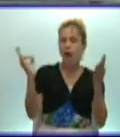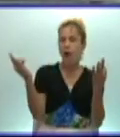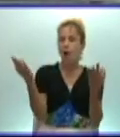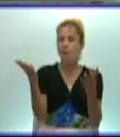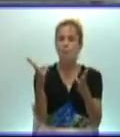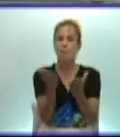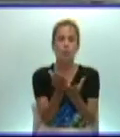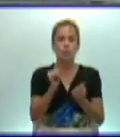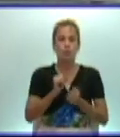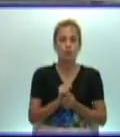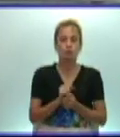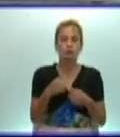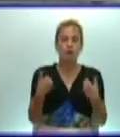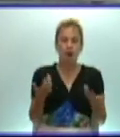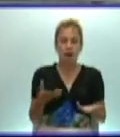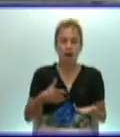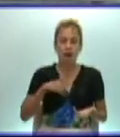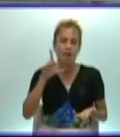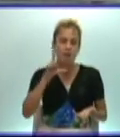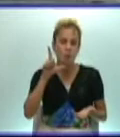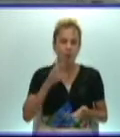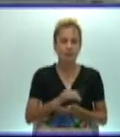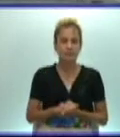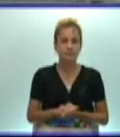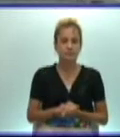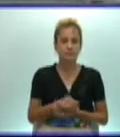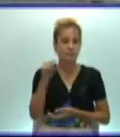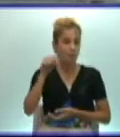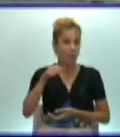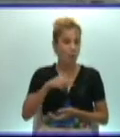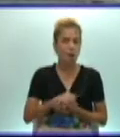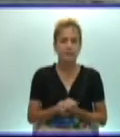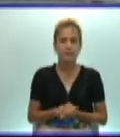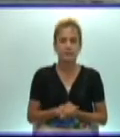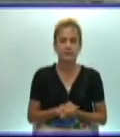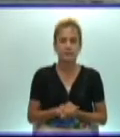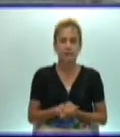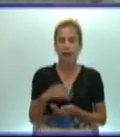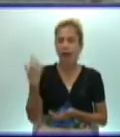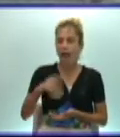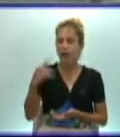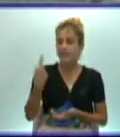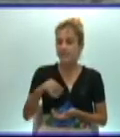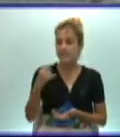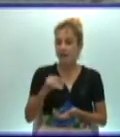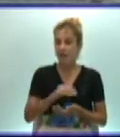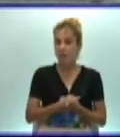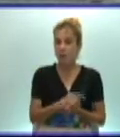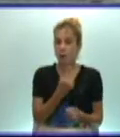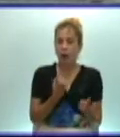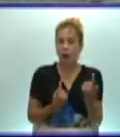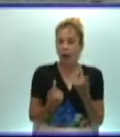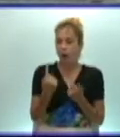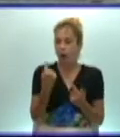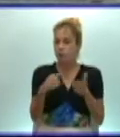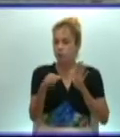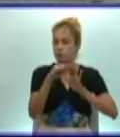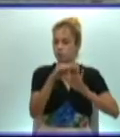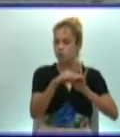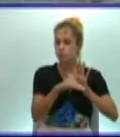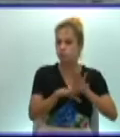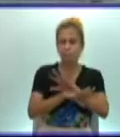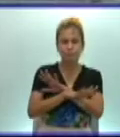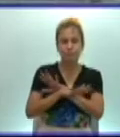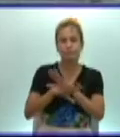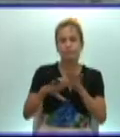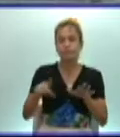uso oportuno del lenguaje. En este espacio estaremos ejercitando algunos contenidos que ya